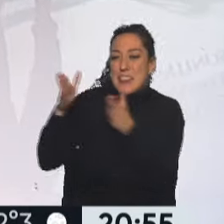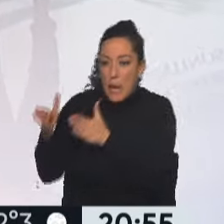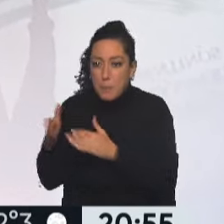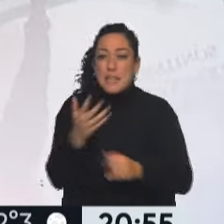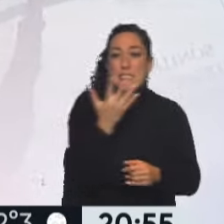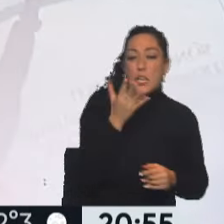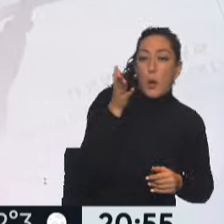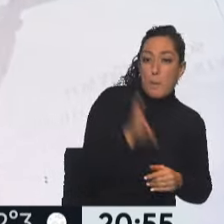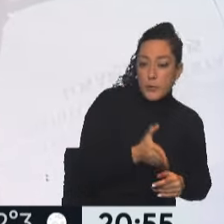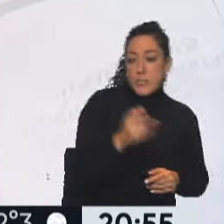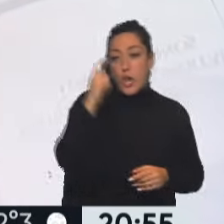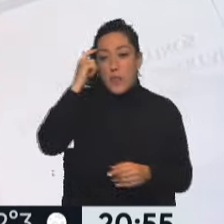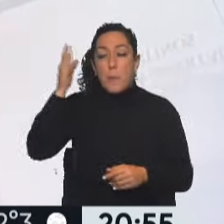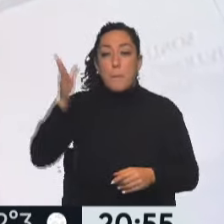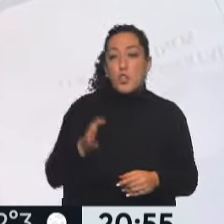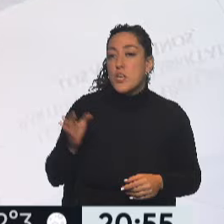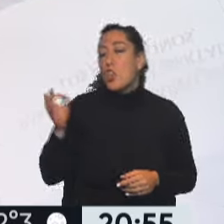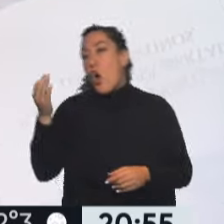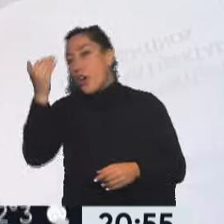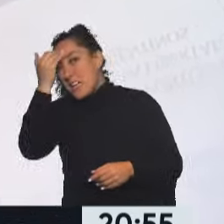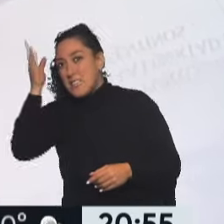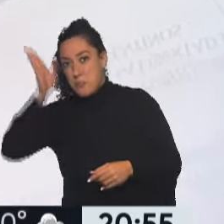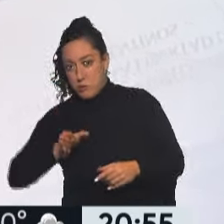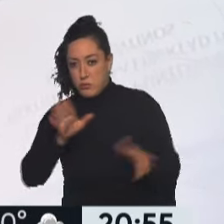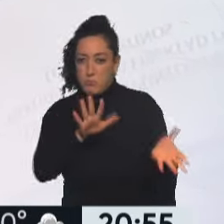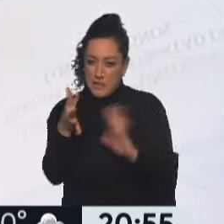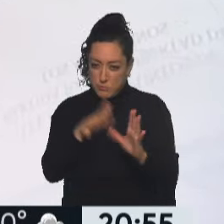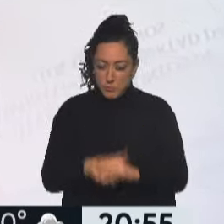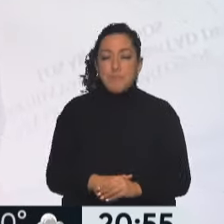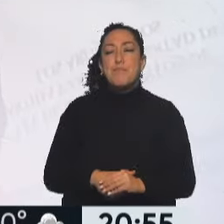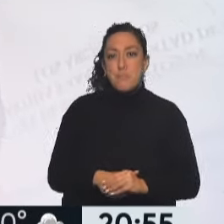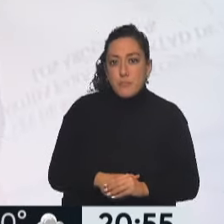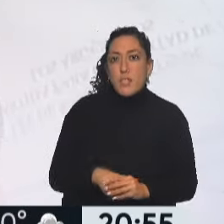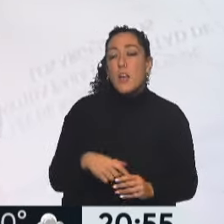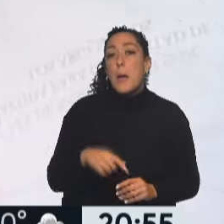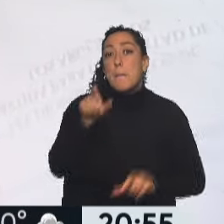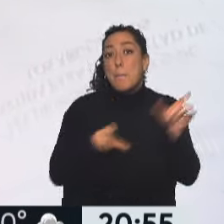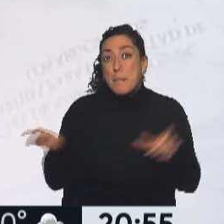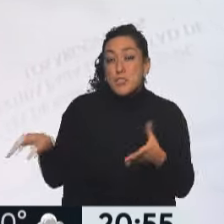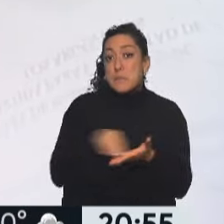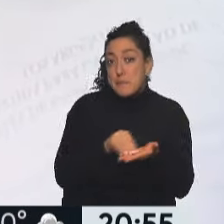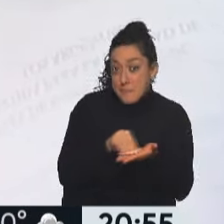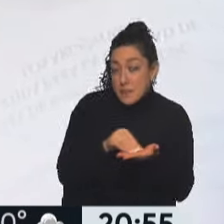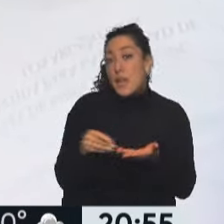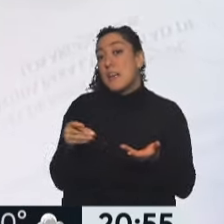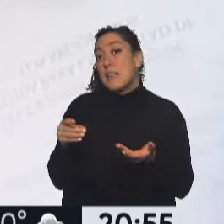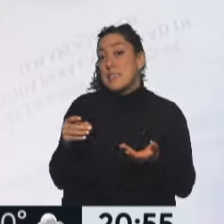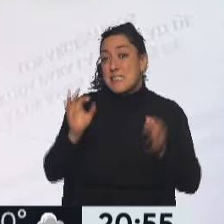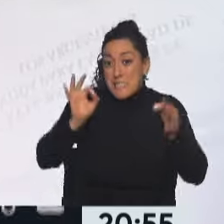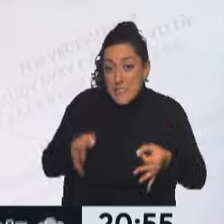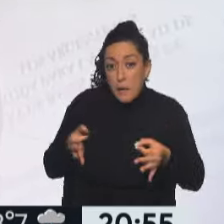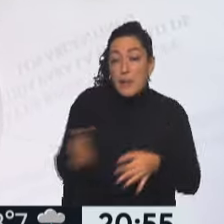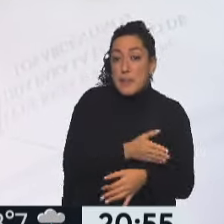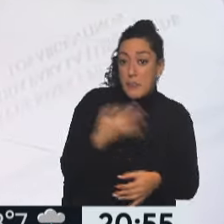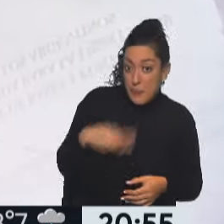del 5, del 10 o del 15%. Lo que hay que tener en cuenta, lo que los legisladores tienen que tener en cuenta es que si no